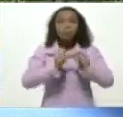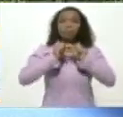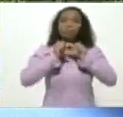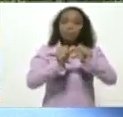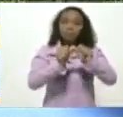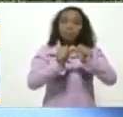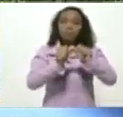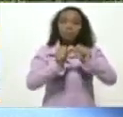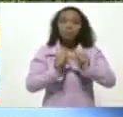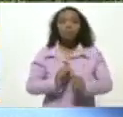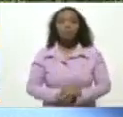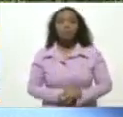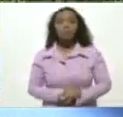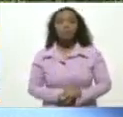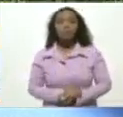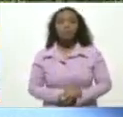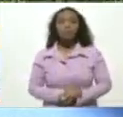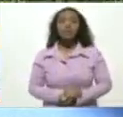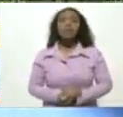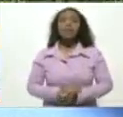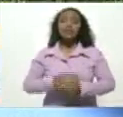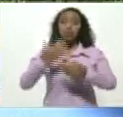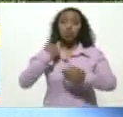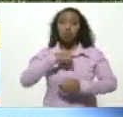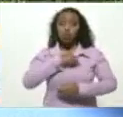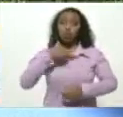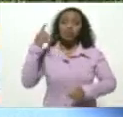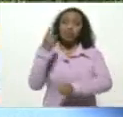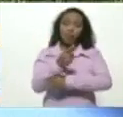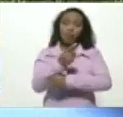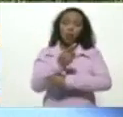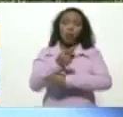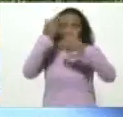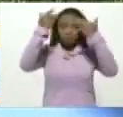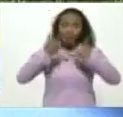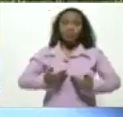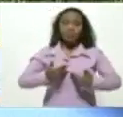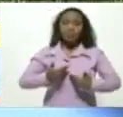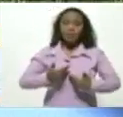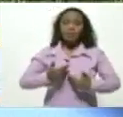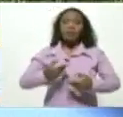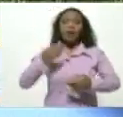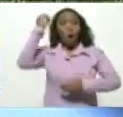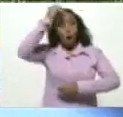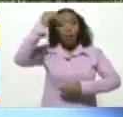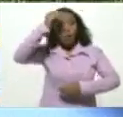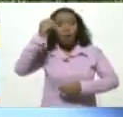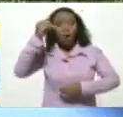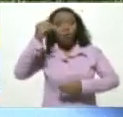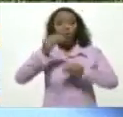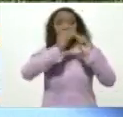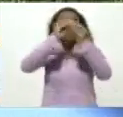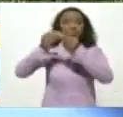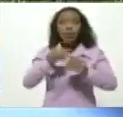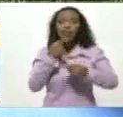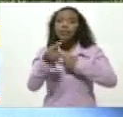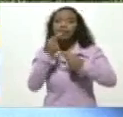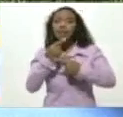permanente. Seamos siempre críticos y creadores de lo